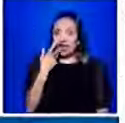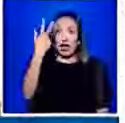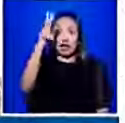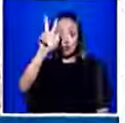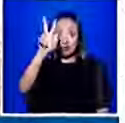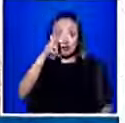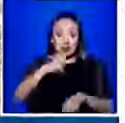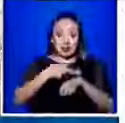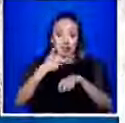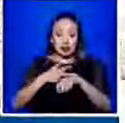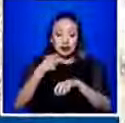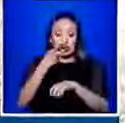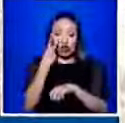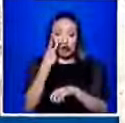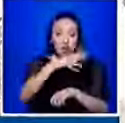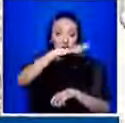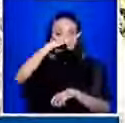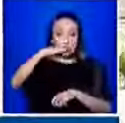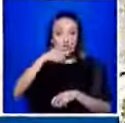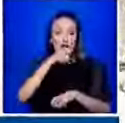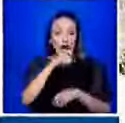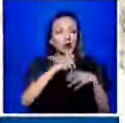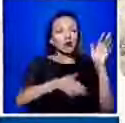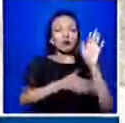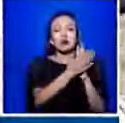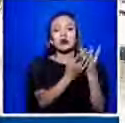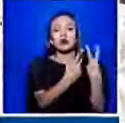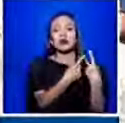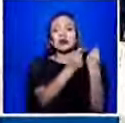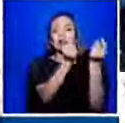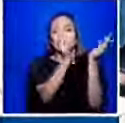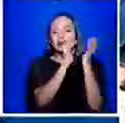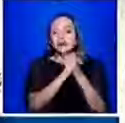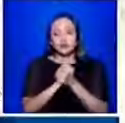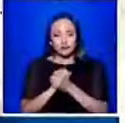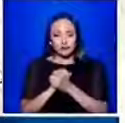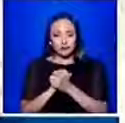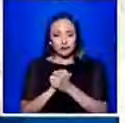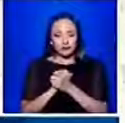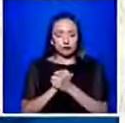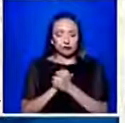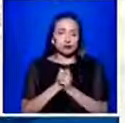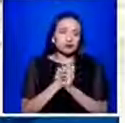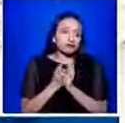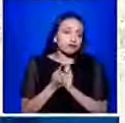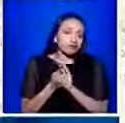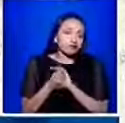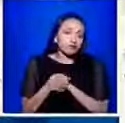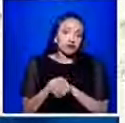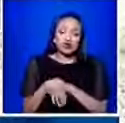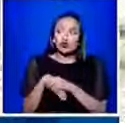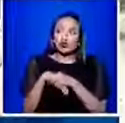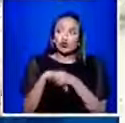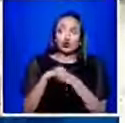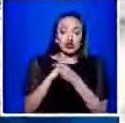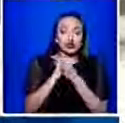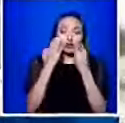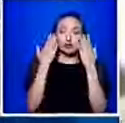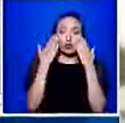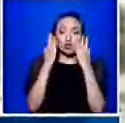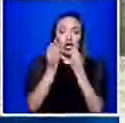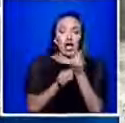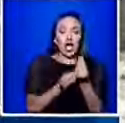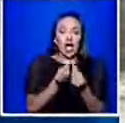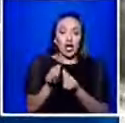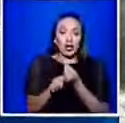a tratar de hablar y dijo que... No me dieron lugar a poder hablar. Entonces, pues yo no sé qué es lo que ya le digo, pues de